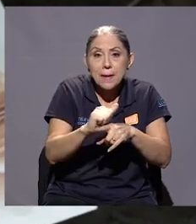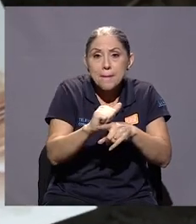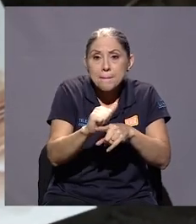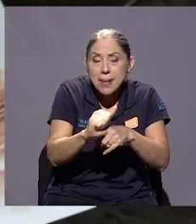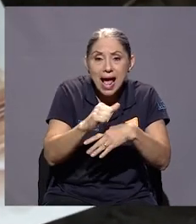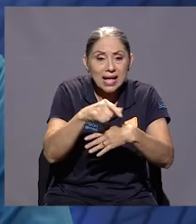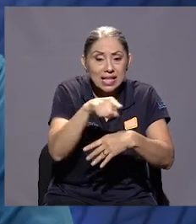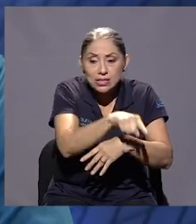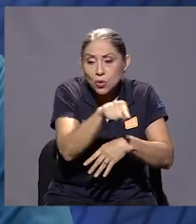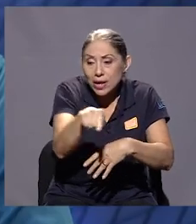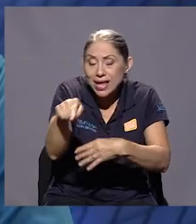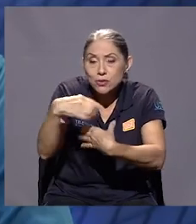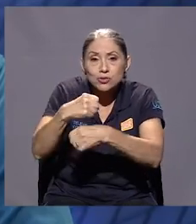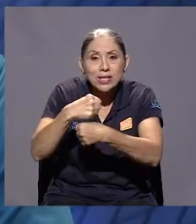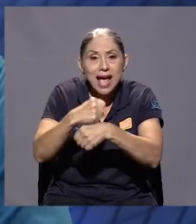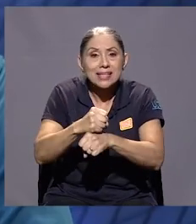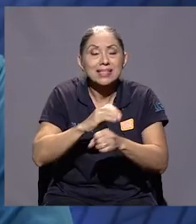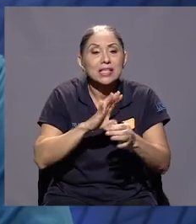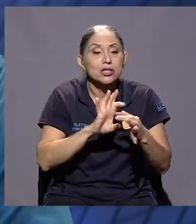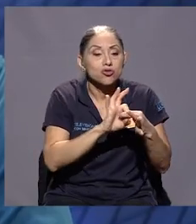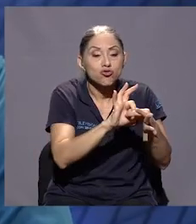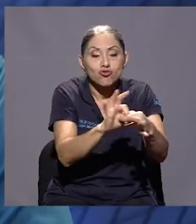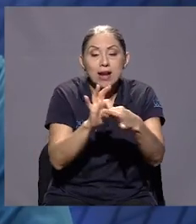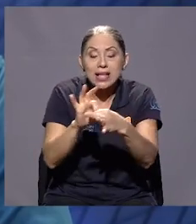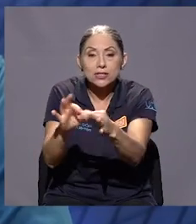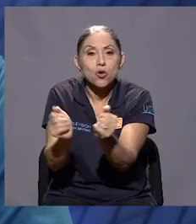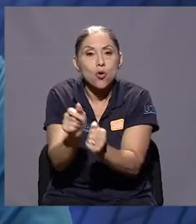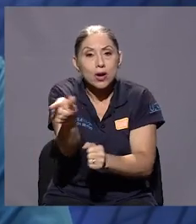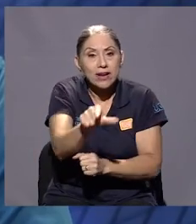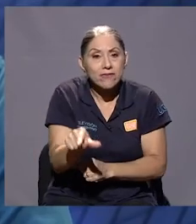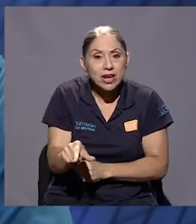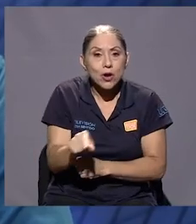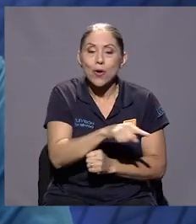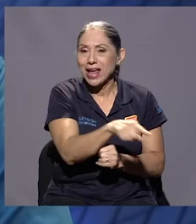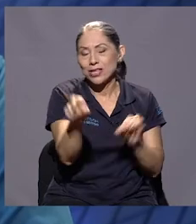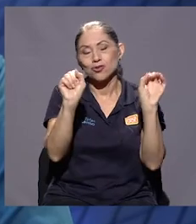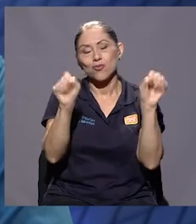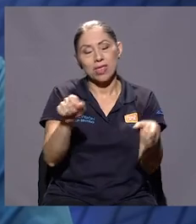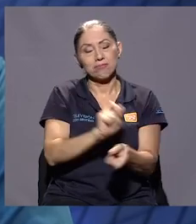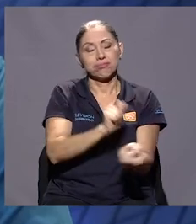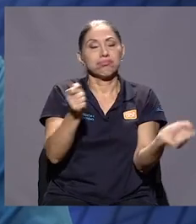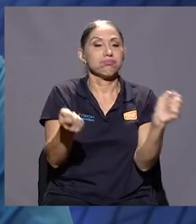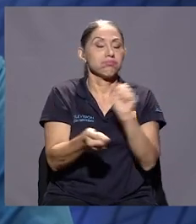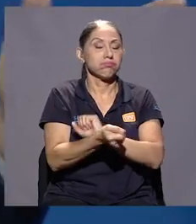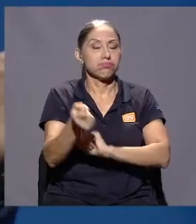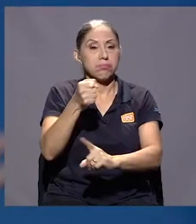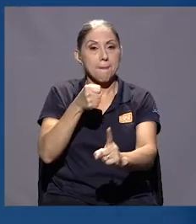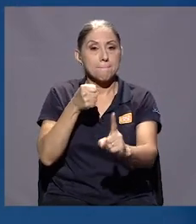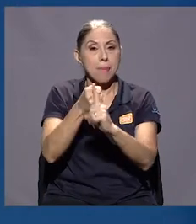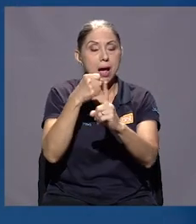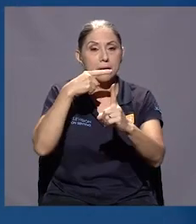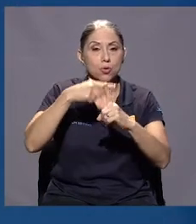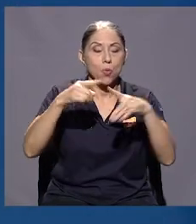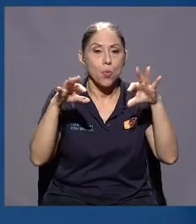ellos pueden generar un impacto y pueden generar un ejemplo para que el hay un impacto mayor